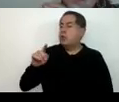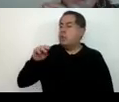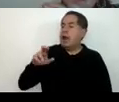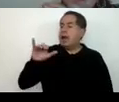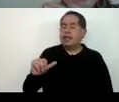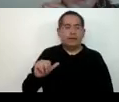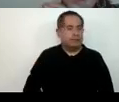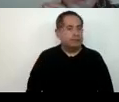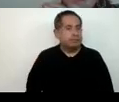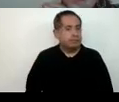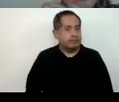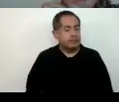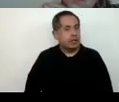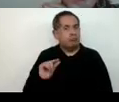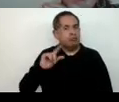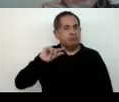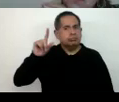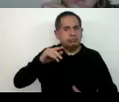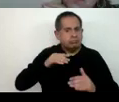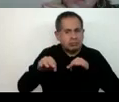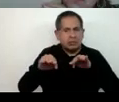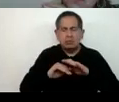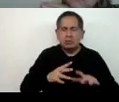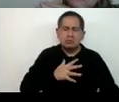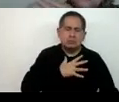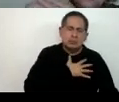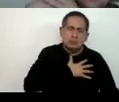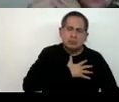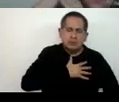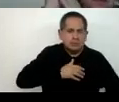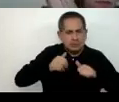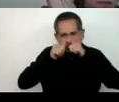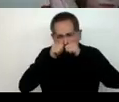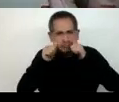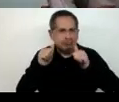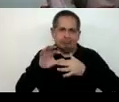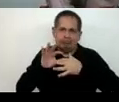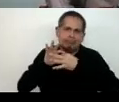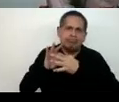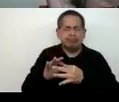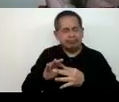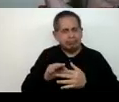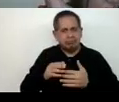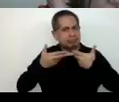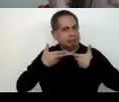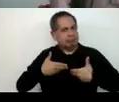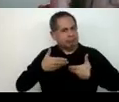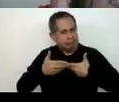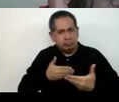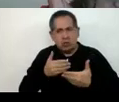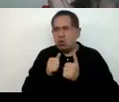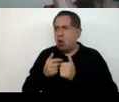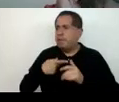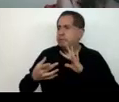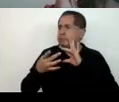éxito de su trabajo es que viven con pasión, dedicación y compromiso con su persona, con la sociedad